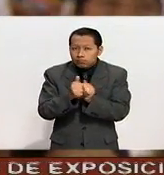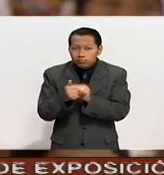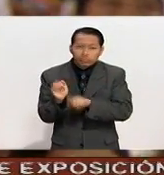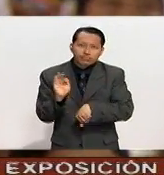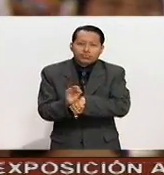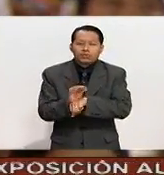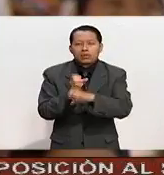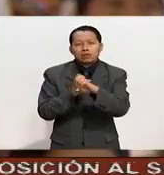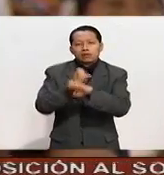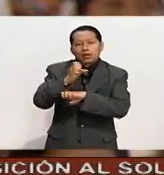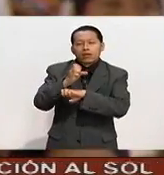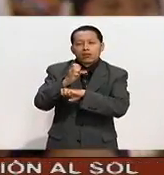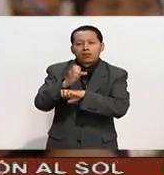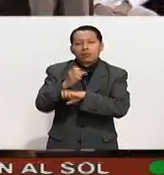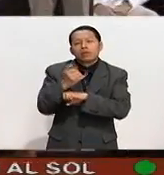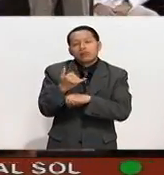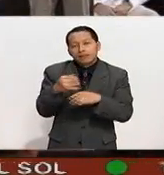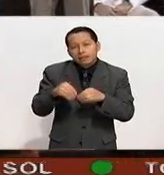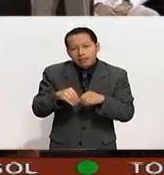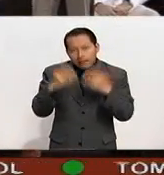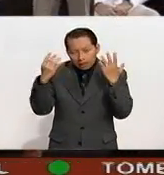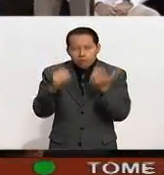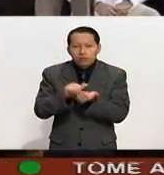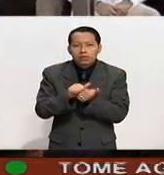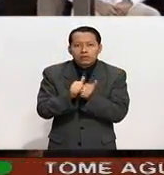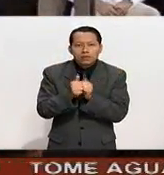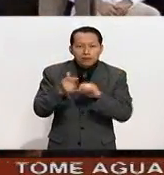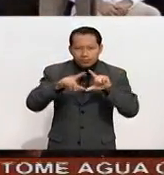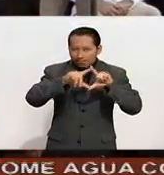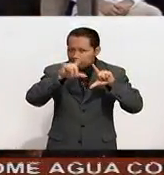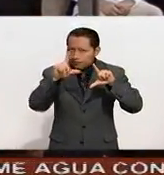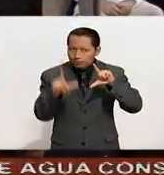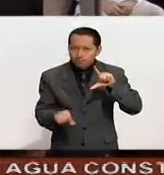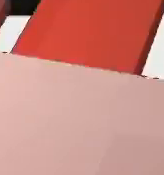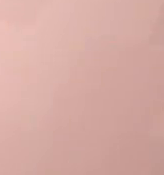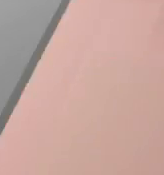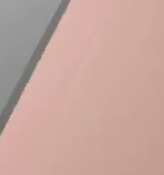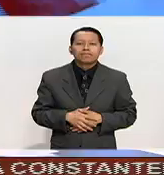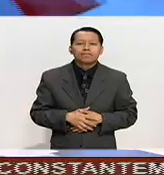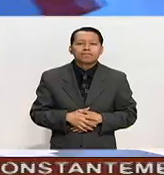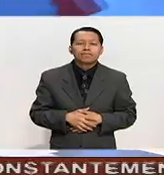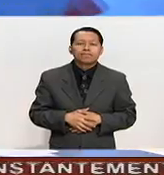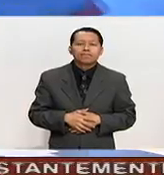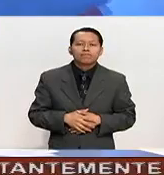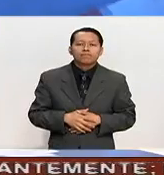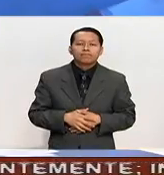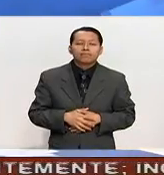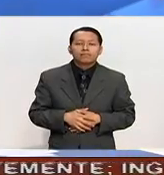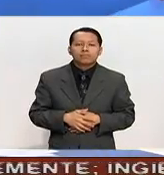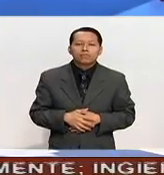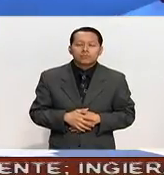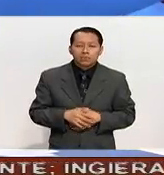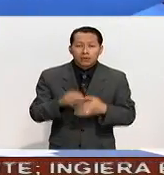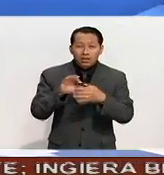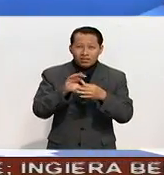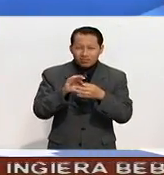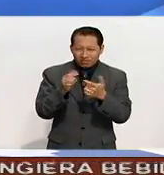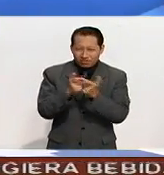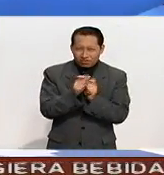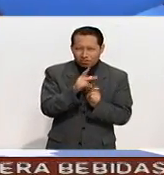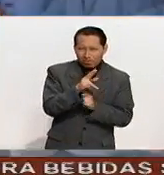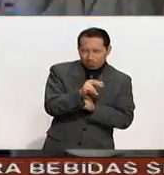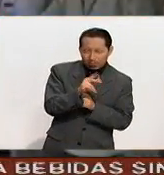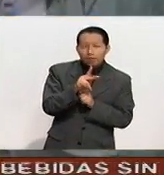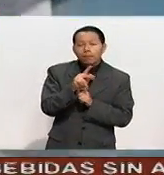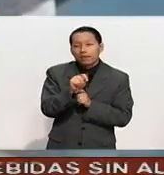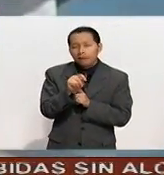estado y por supuesto transformar el del país entero. La coalición formada por el PRI, Partido